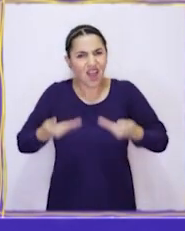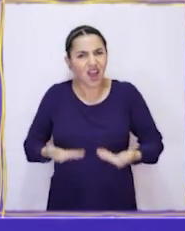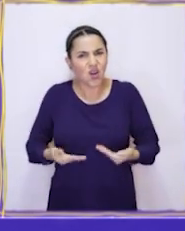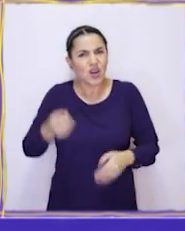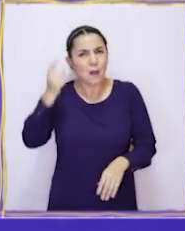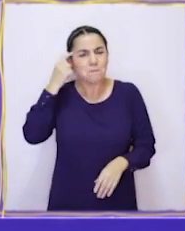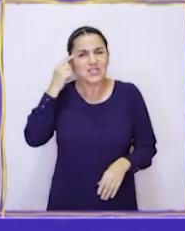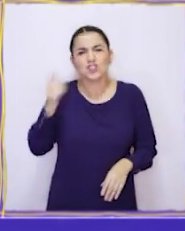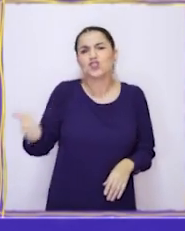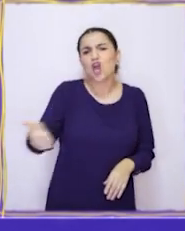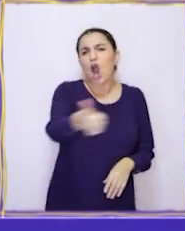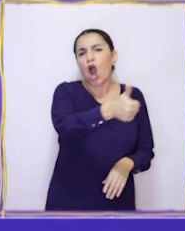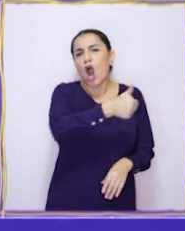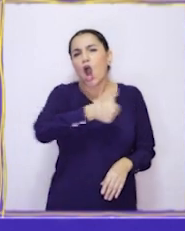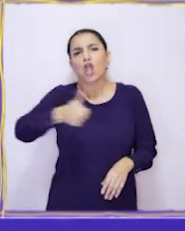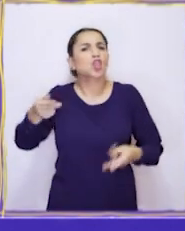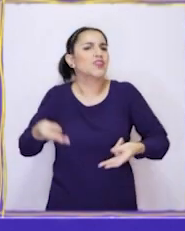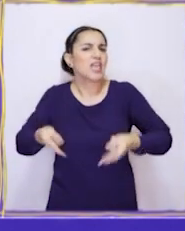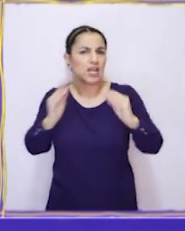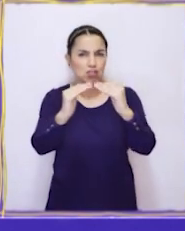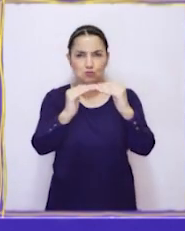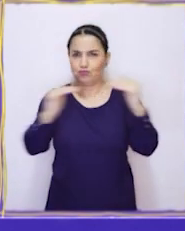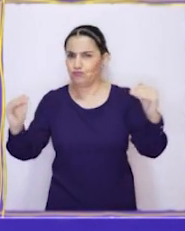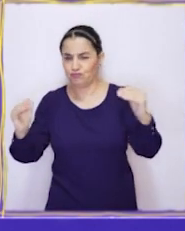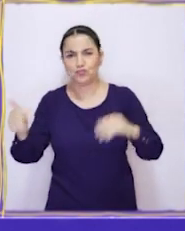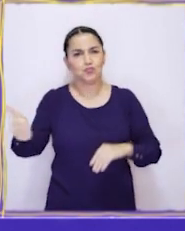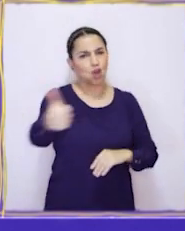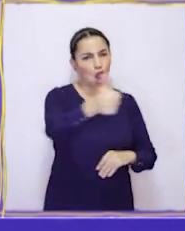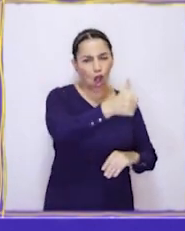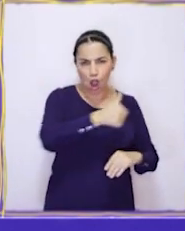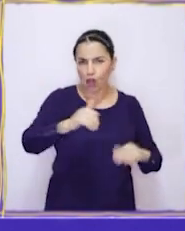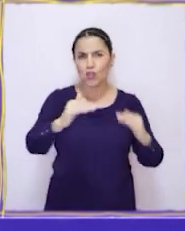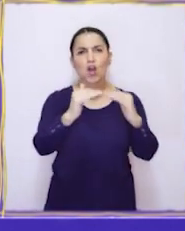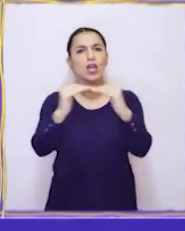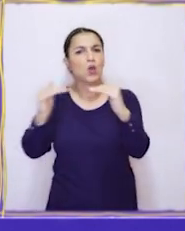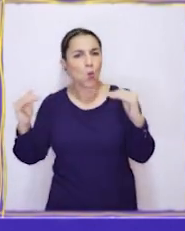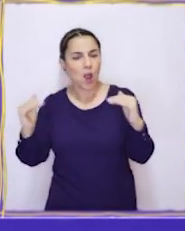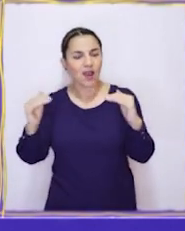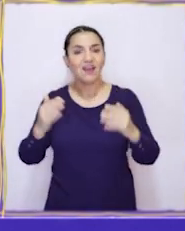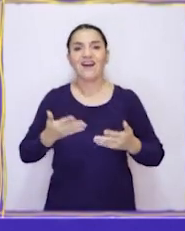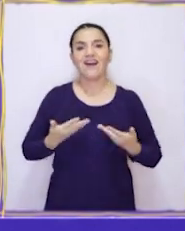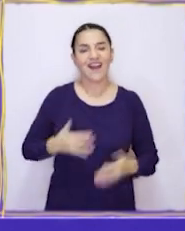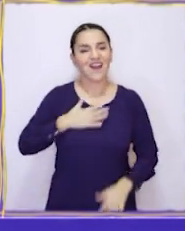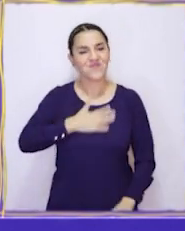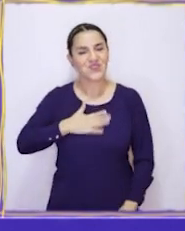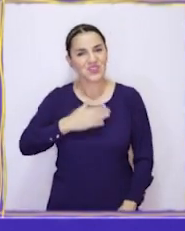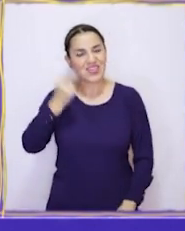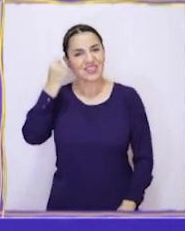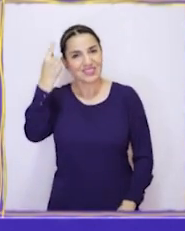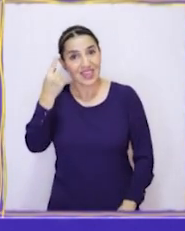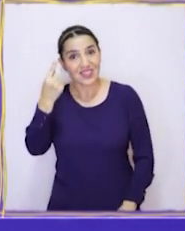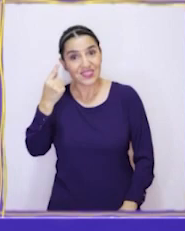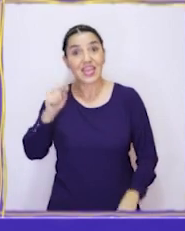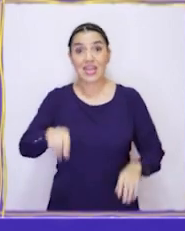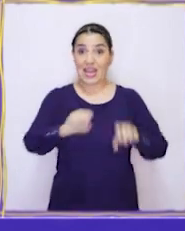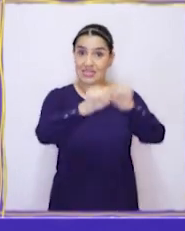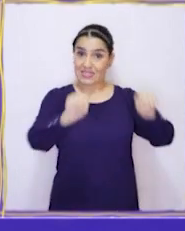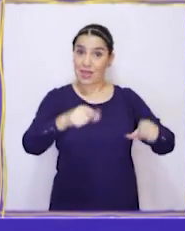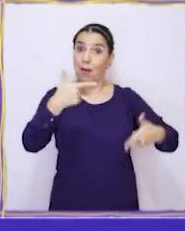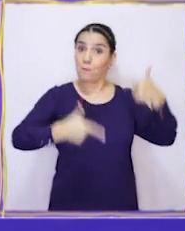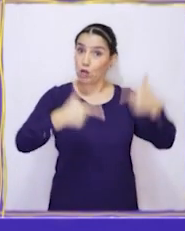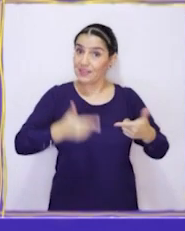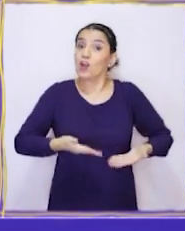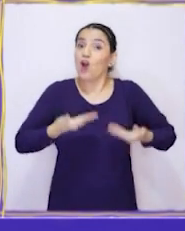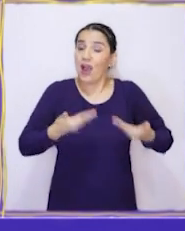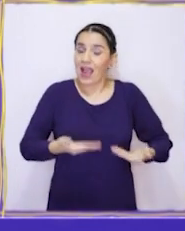que todos tenemos ese derecho. Todos somos iguales. Me encantó entender que muchas cosas de nuestro